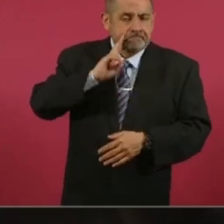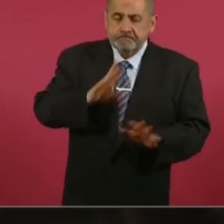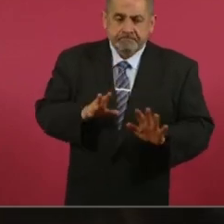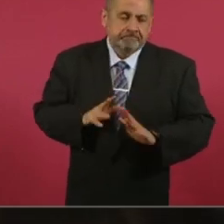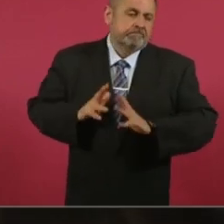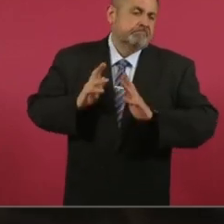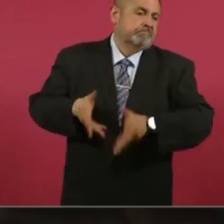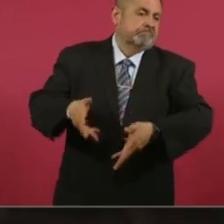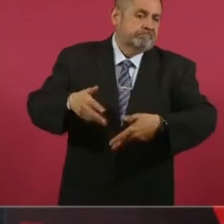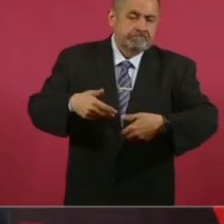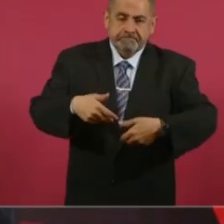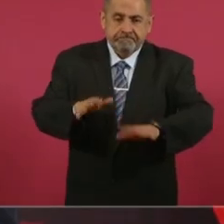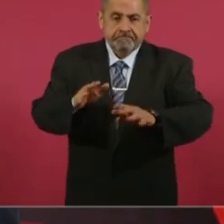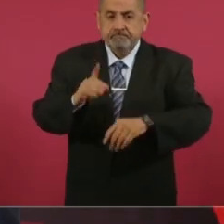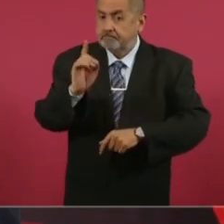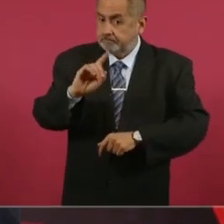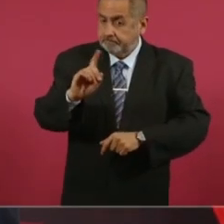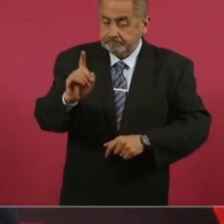así.